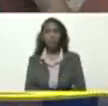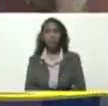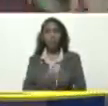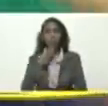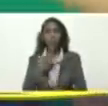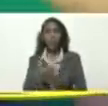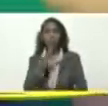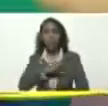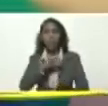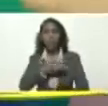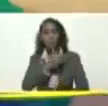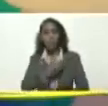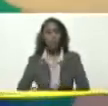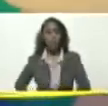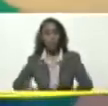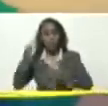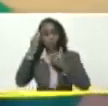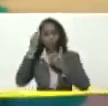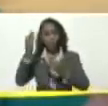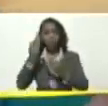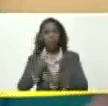presidente, un saludo